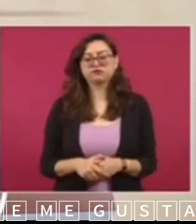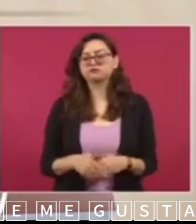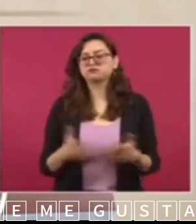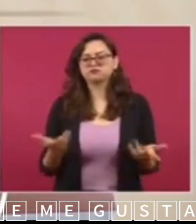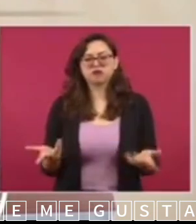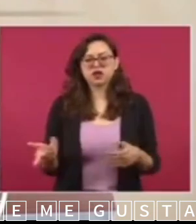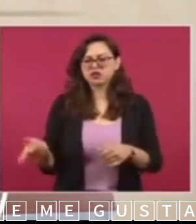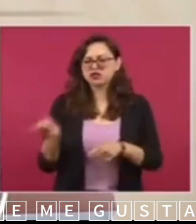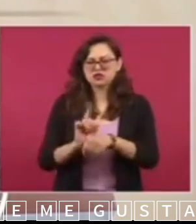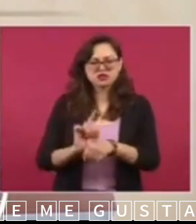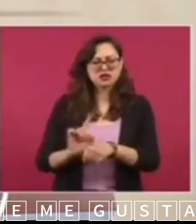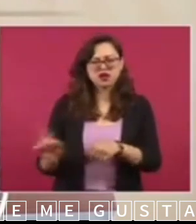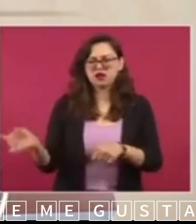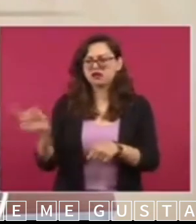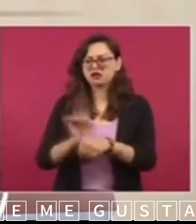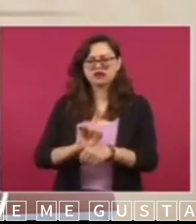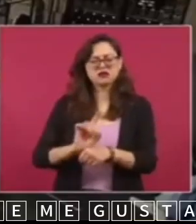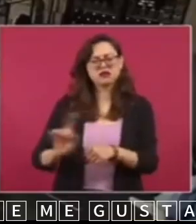cotidianas